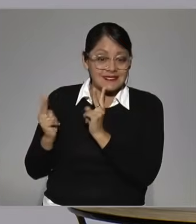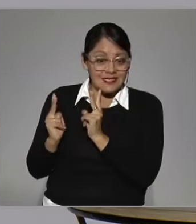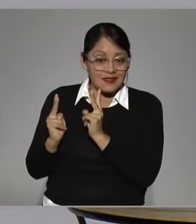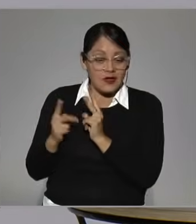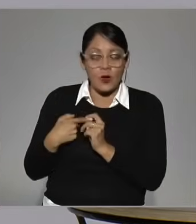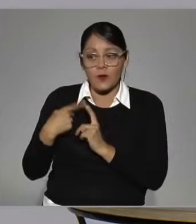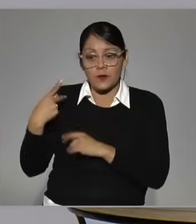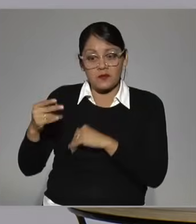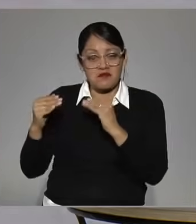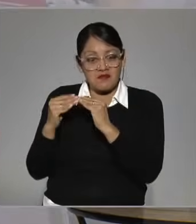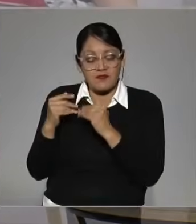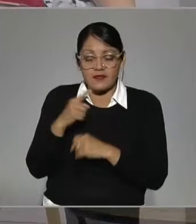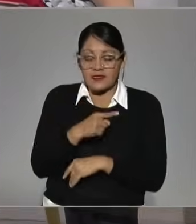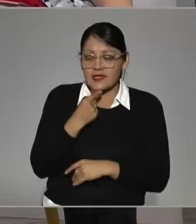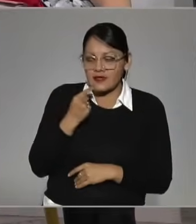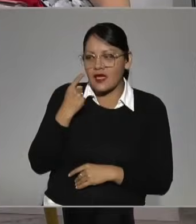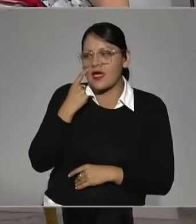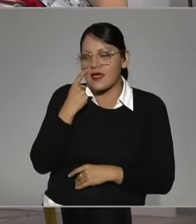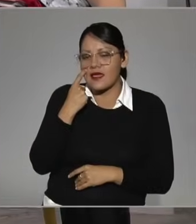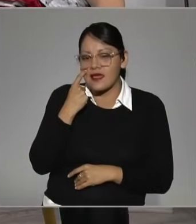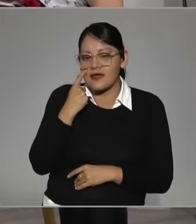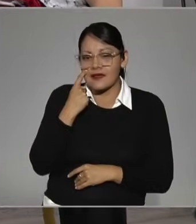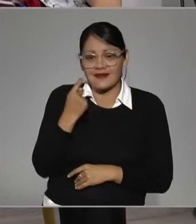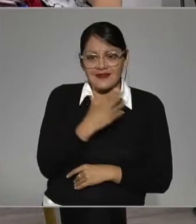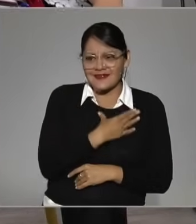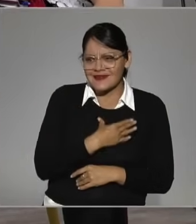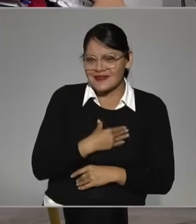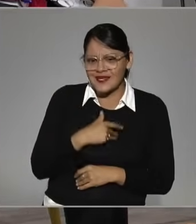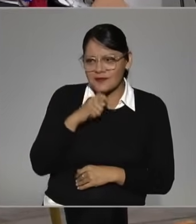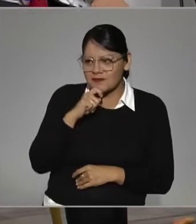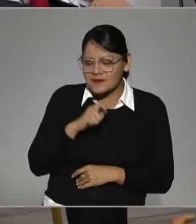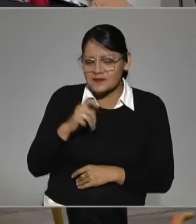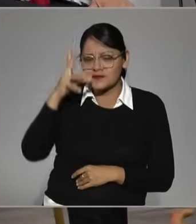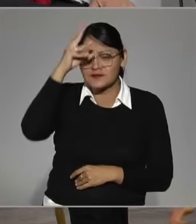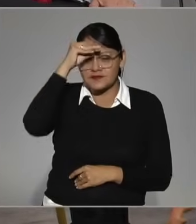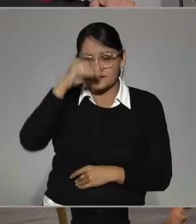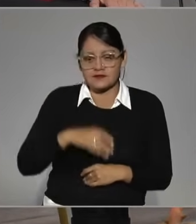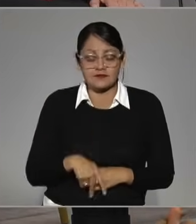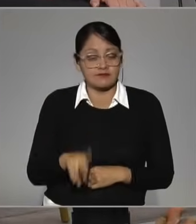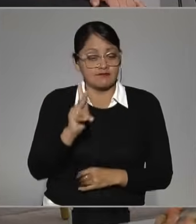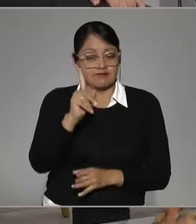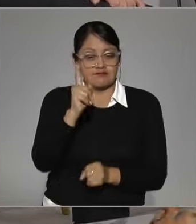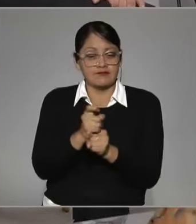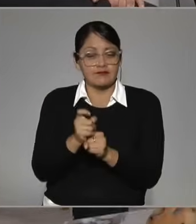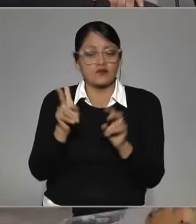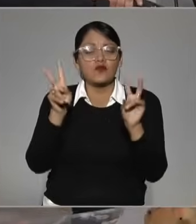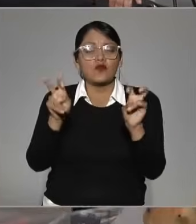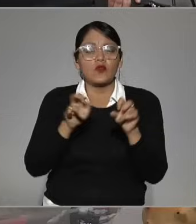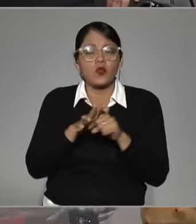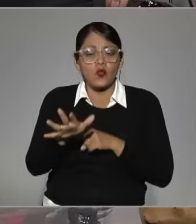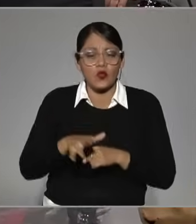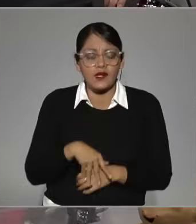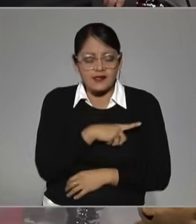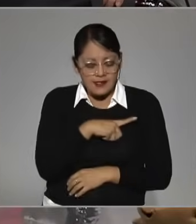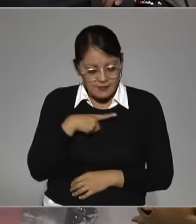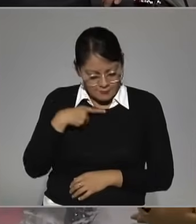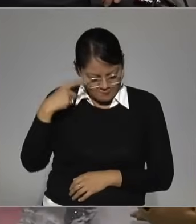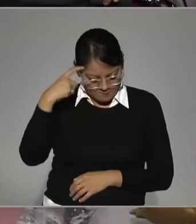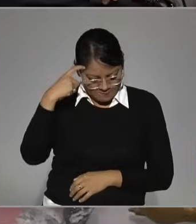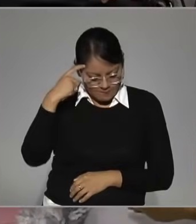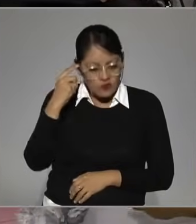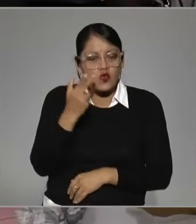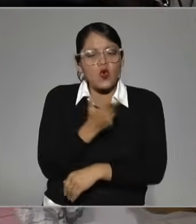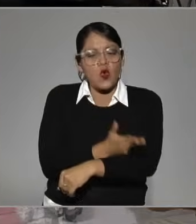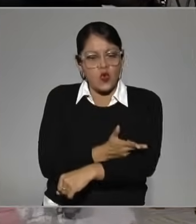mucha violencia en su casa y no nos damos cuenta y nuestro hijo está al lado. Claro. Pero el primer tema es, realmente seamos conscientes y